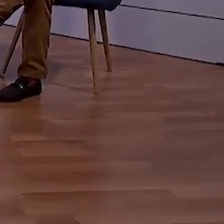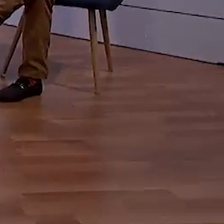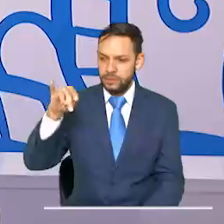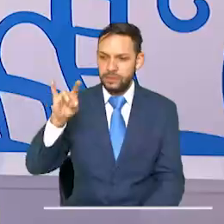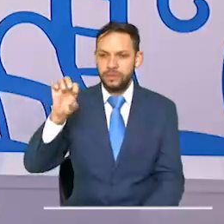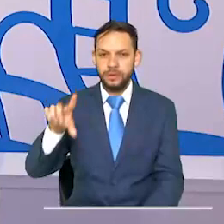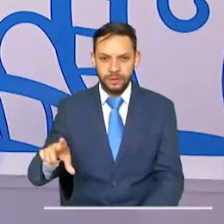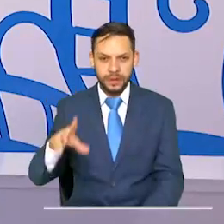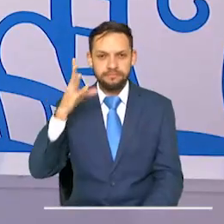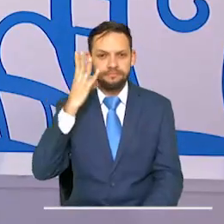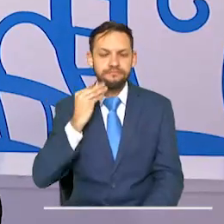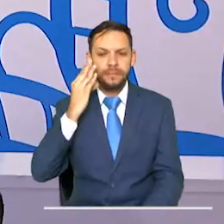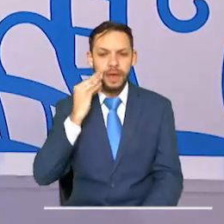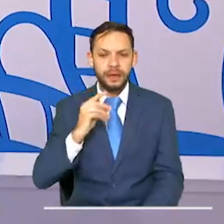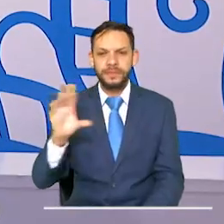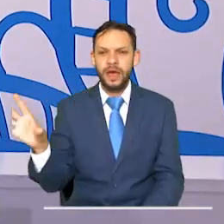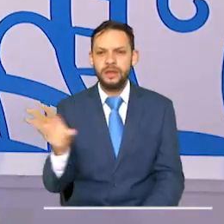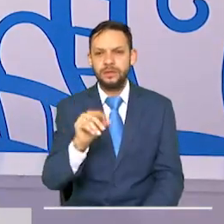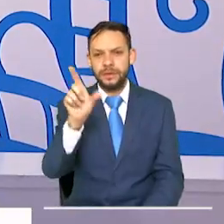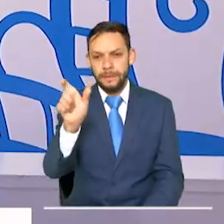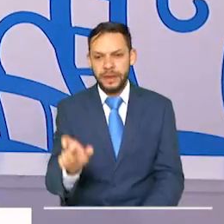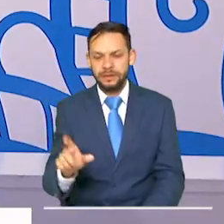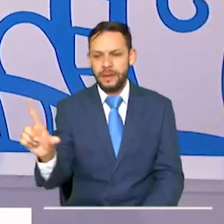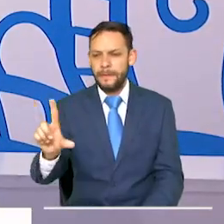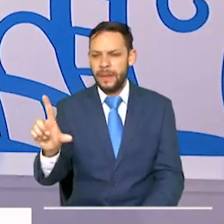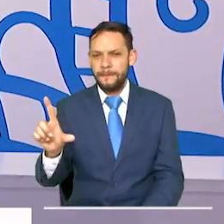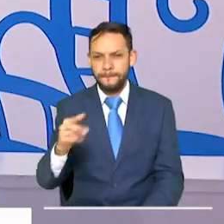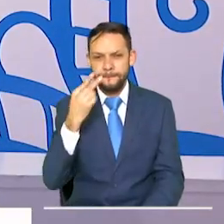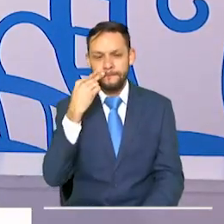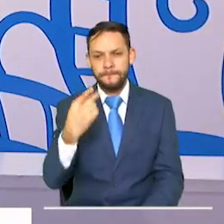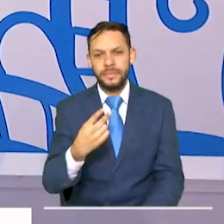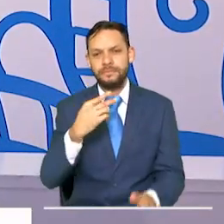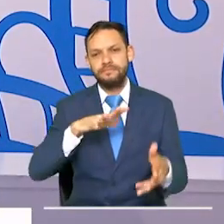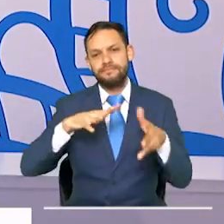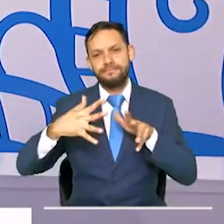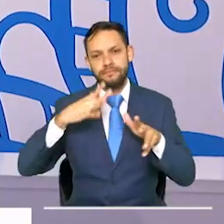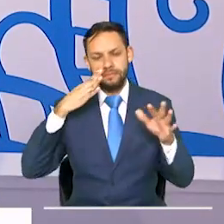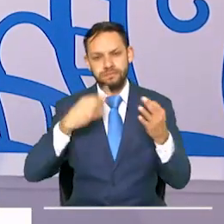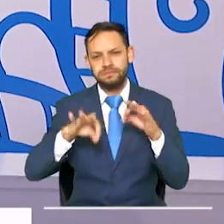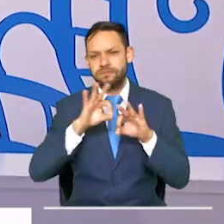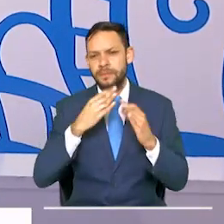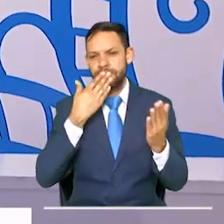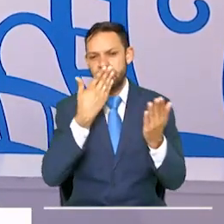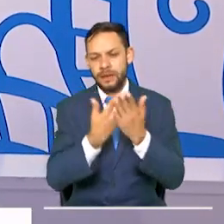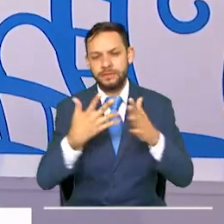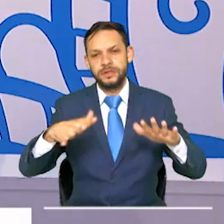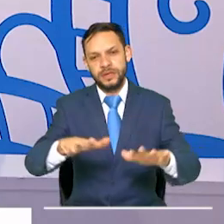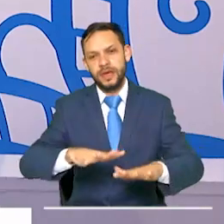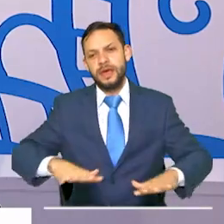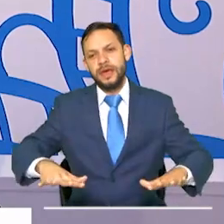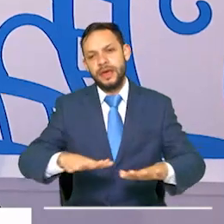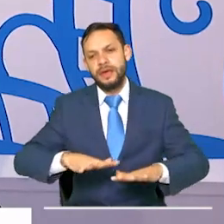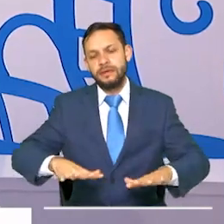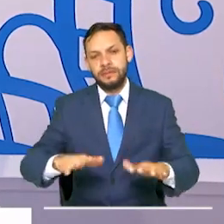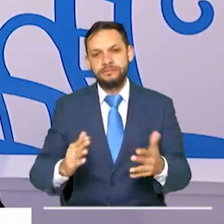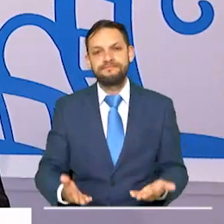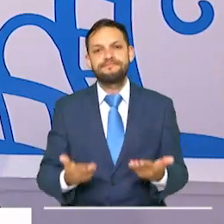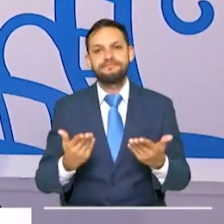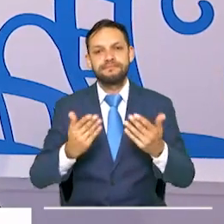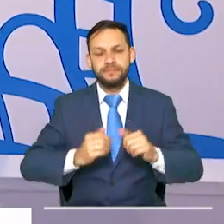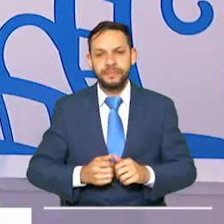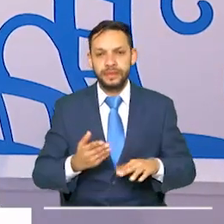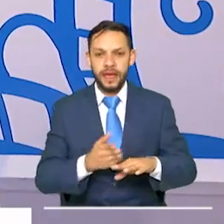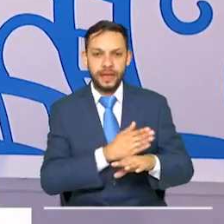los televidentes que nos acompañan esta tarde en este programa tan importante. Muchas gracias por este espacio. Efectivamente, como lo decía